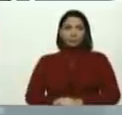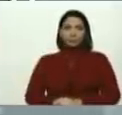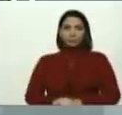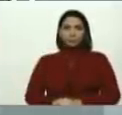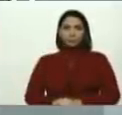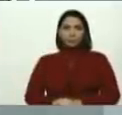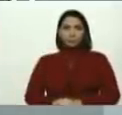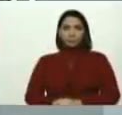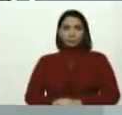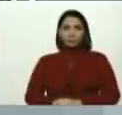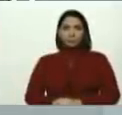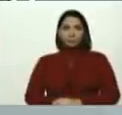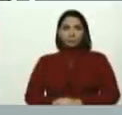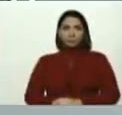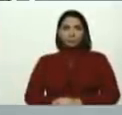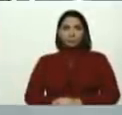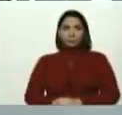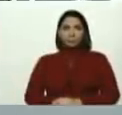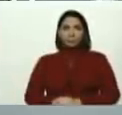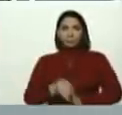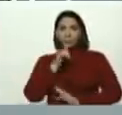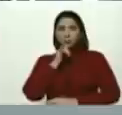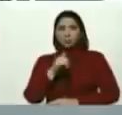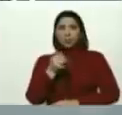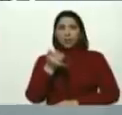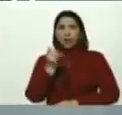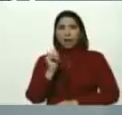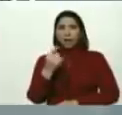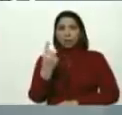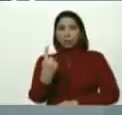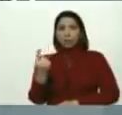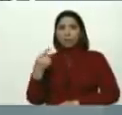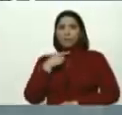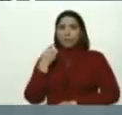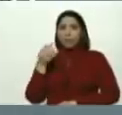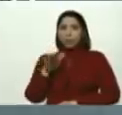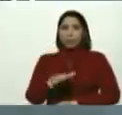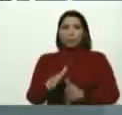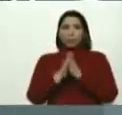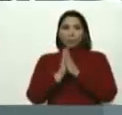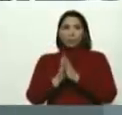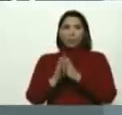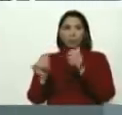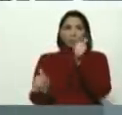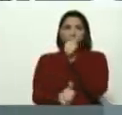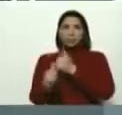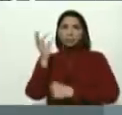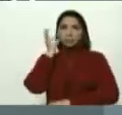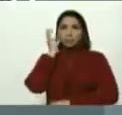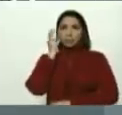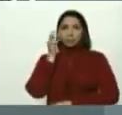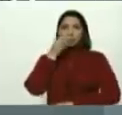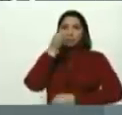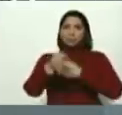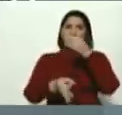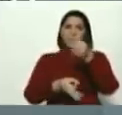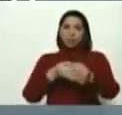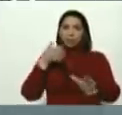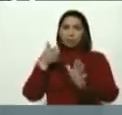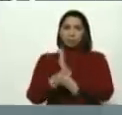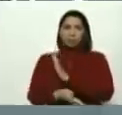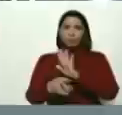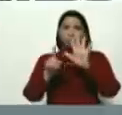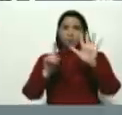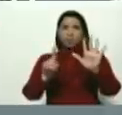y me han anunciado que tenemos un fallecido. Yo quisiera que la señora vicepresidenta explicara estos